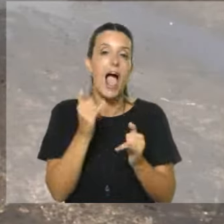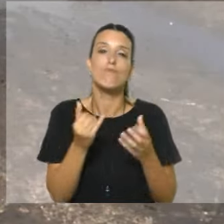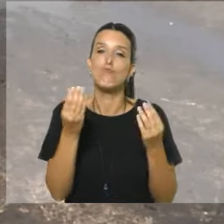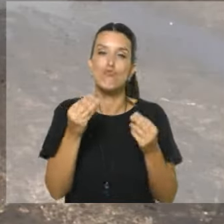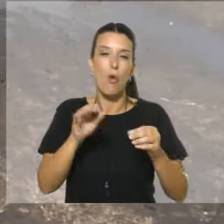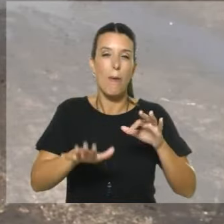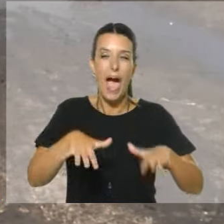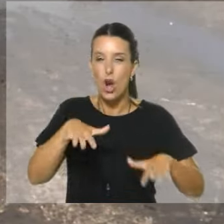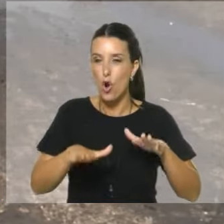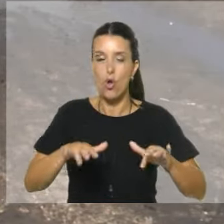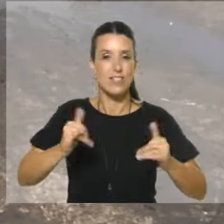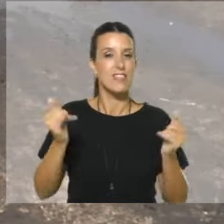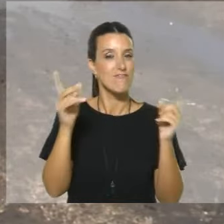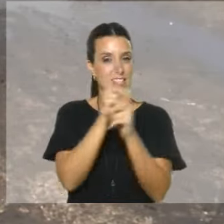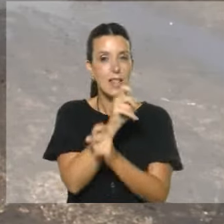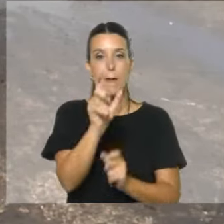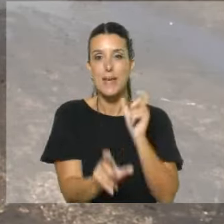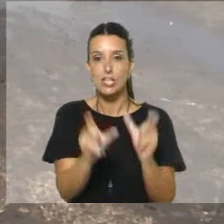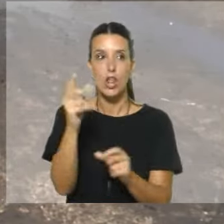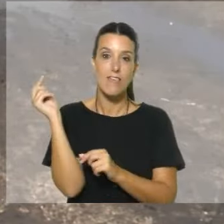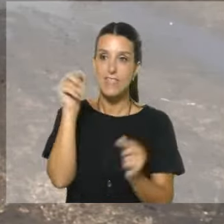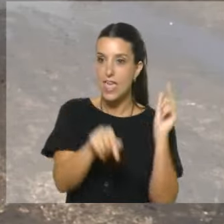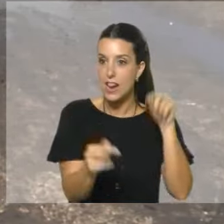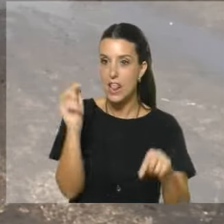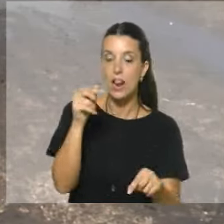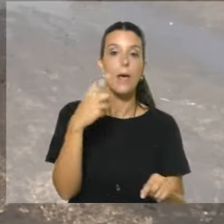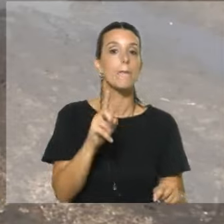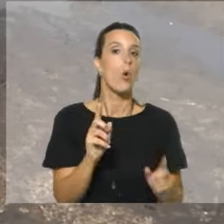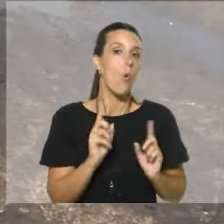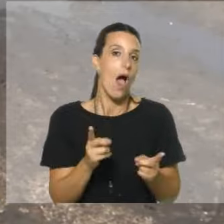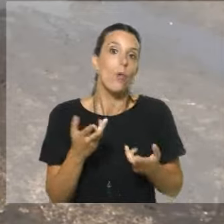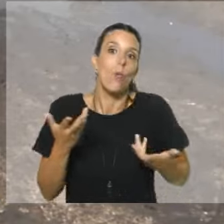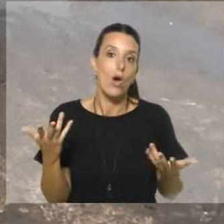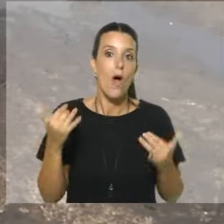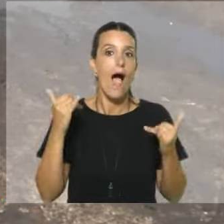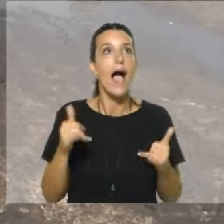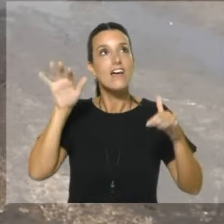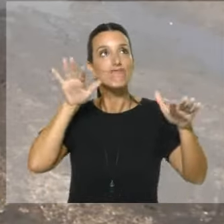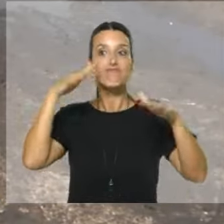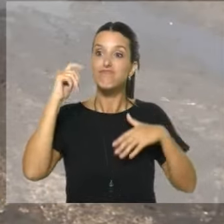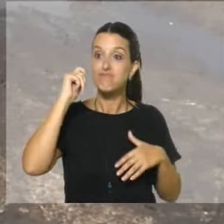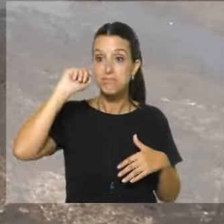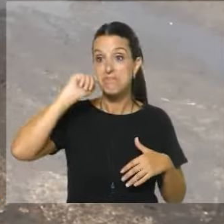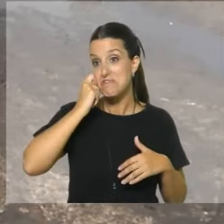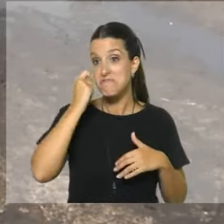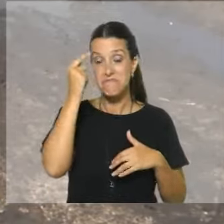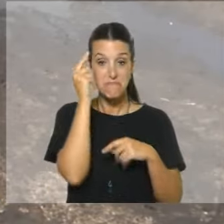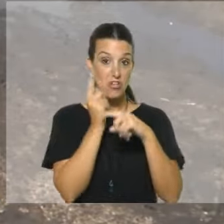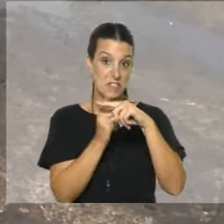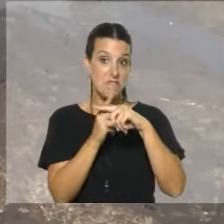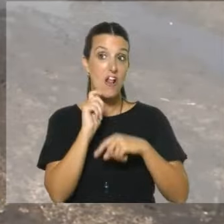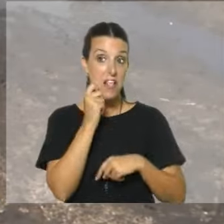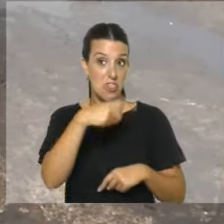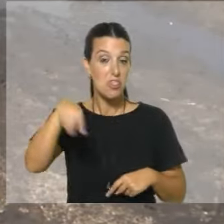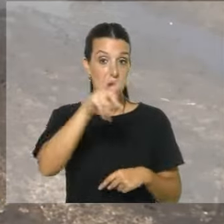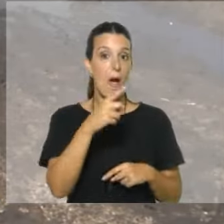barro, eso se hace dificultoso para la gente que está llegando, pero de todas maneras, hay un ambiente de optimismo en esta Expo